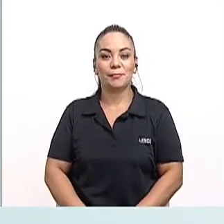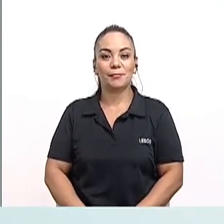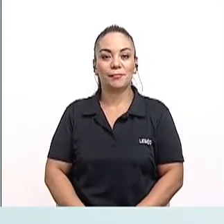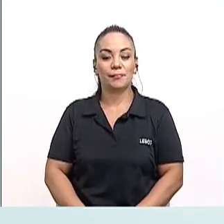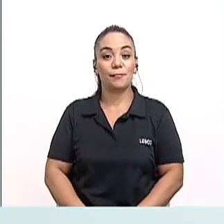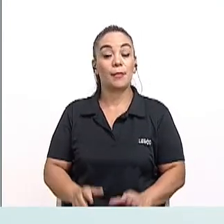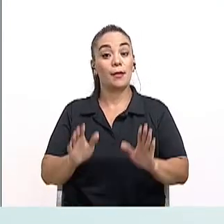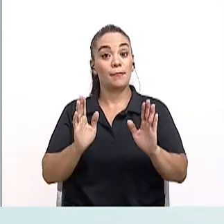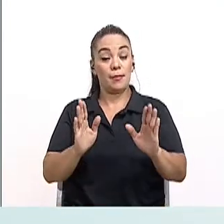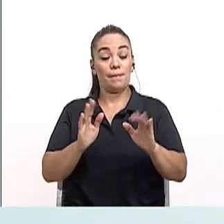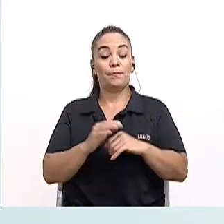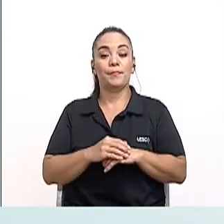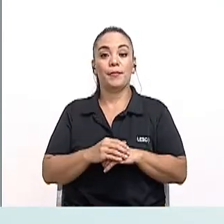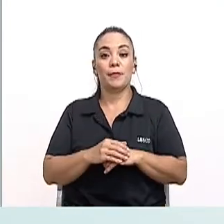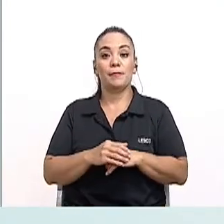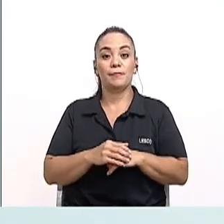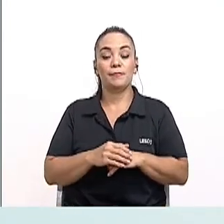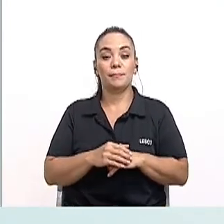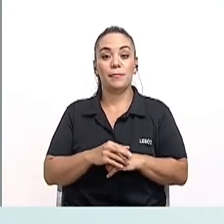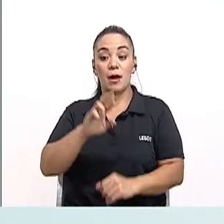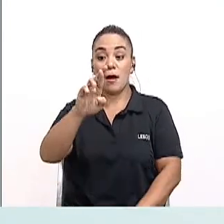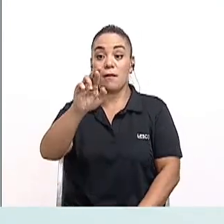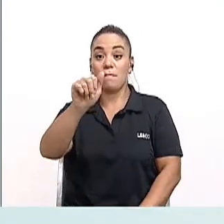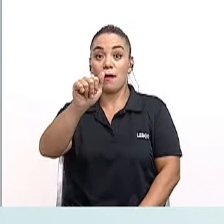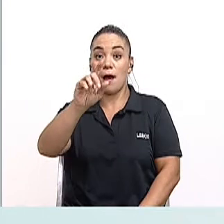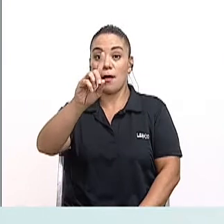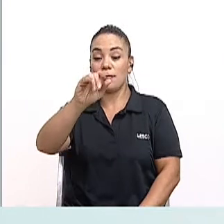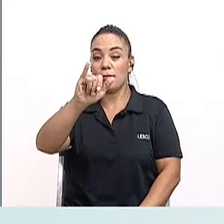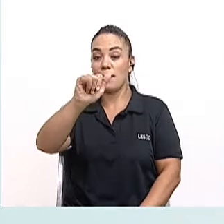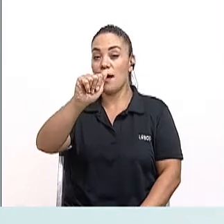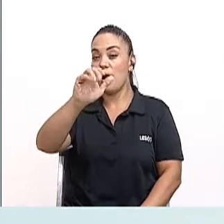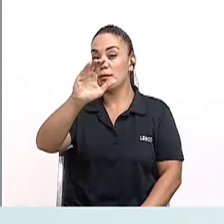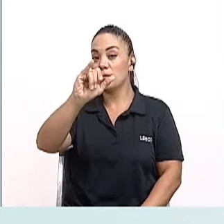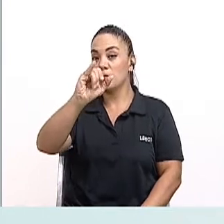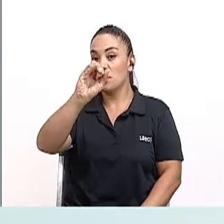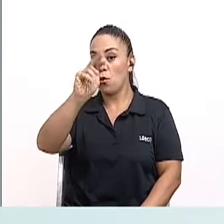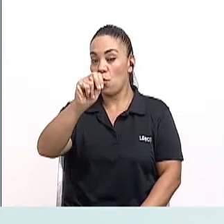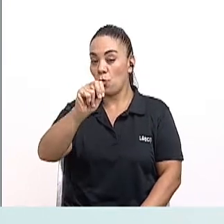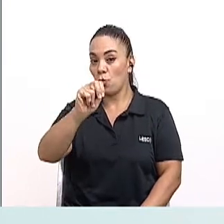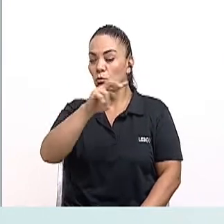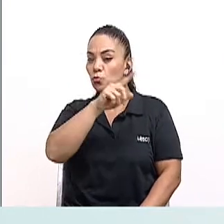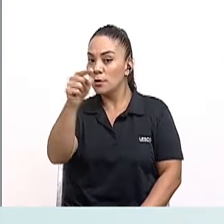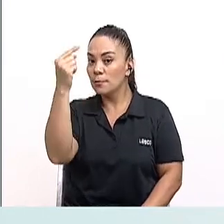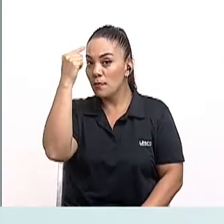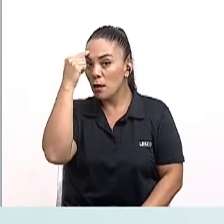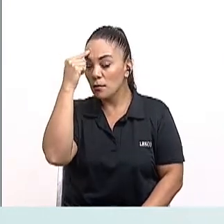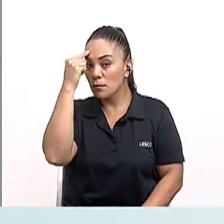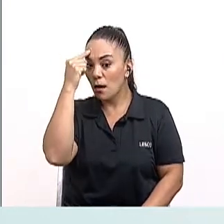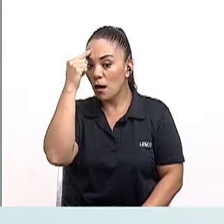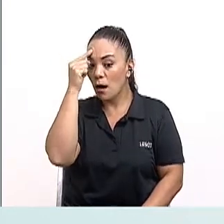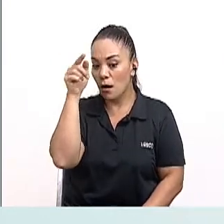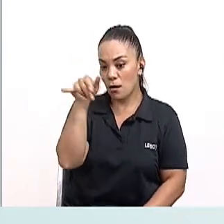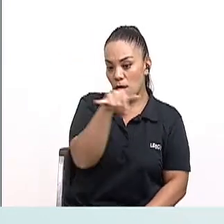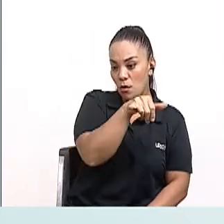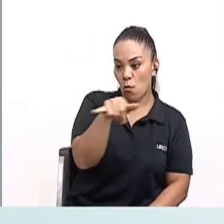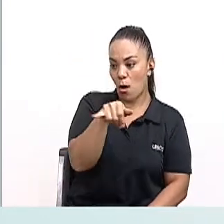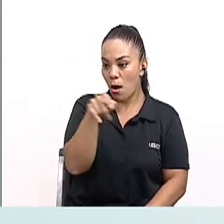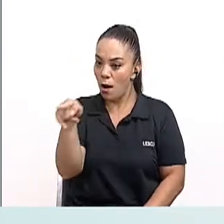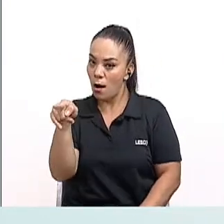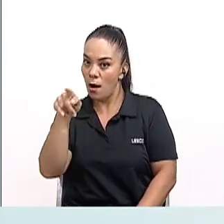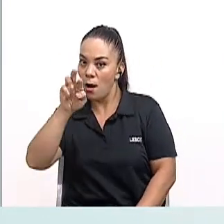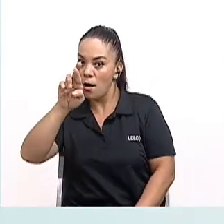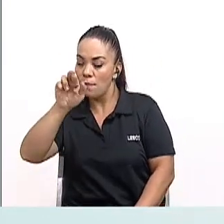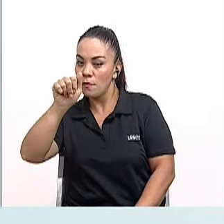Cuando hablamos de radiación, como les pregunto, ¿ustedes creen que estamos hablando de radiactividad?